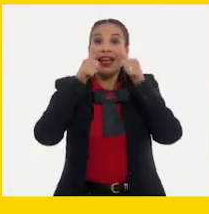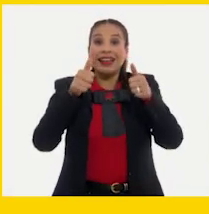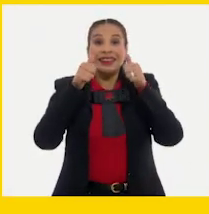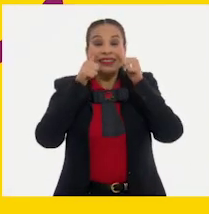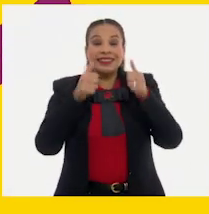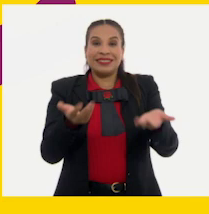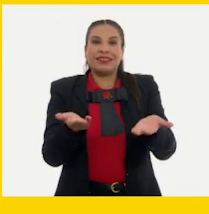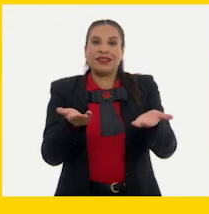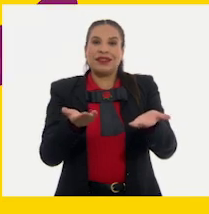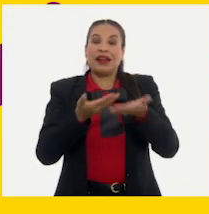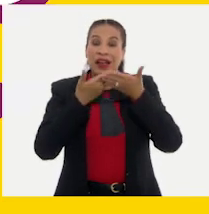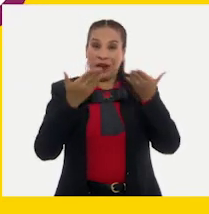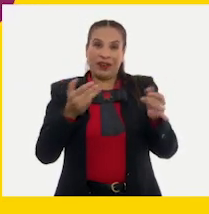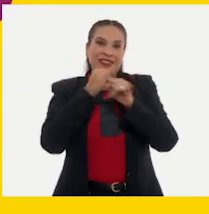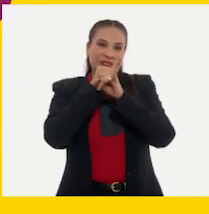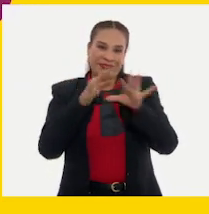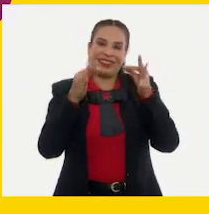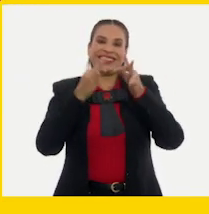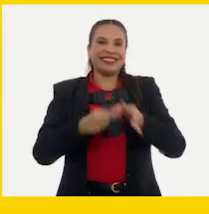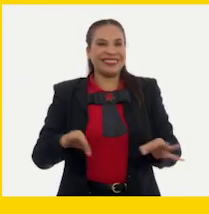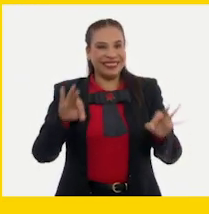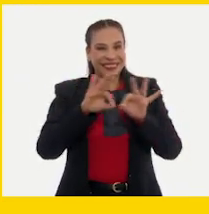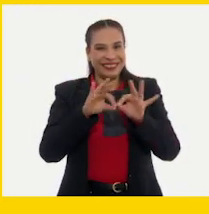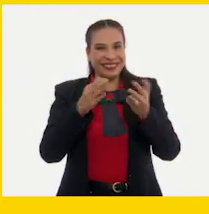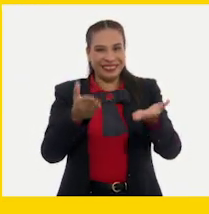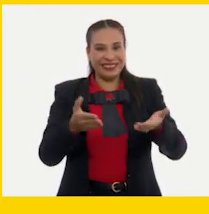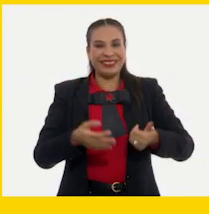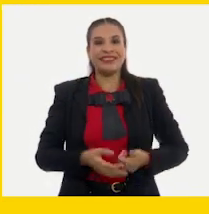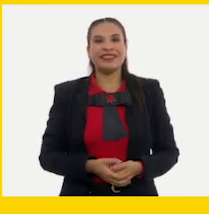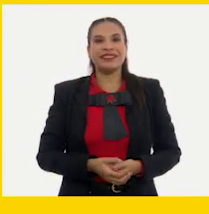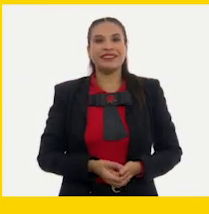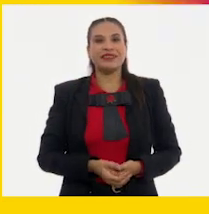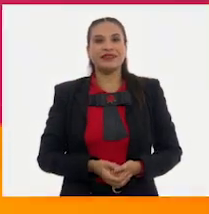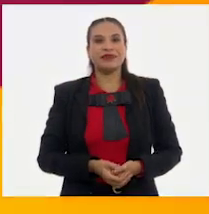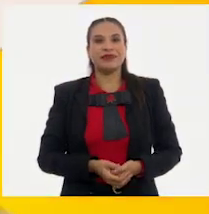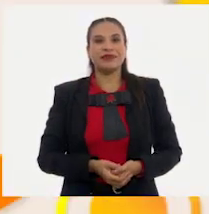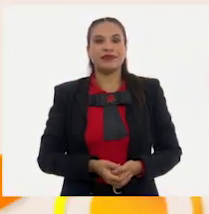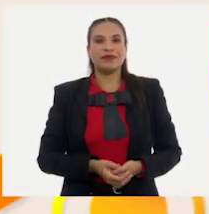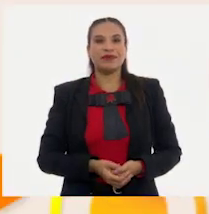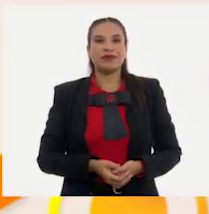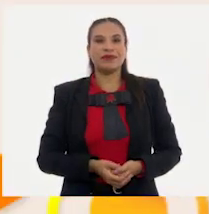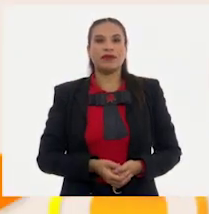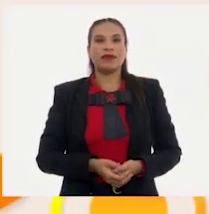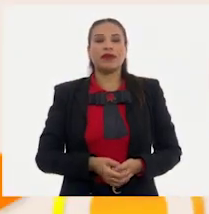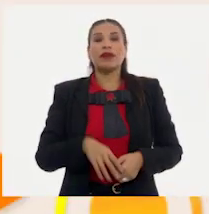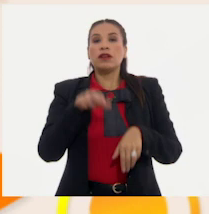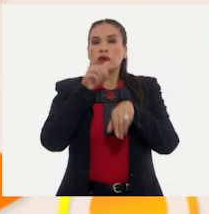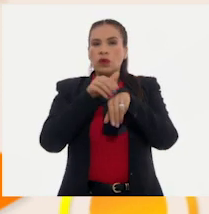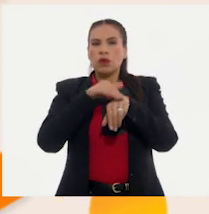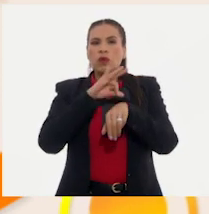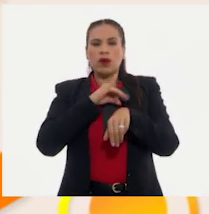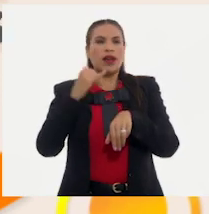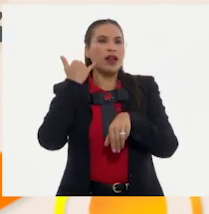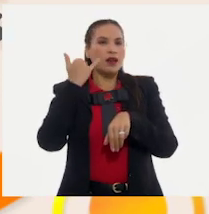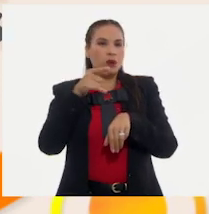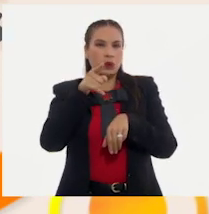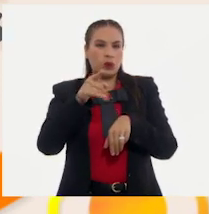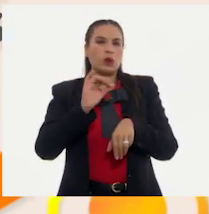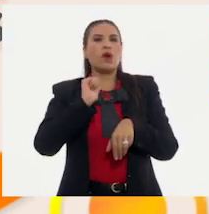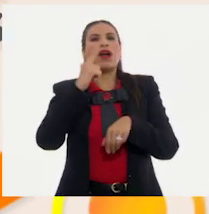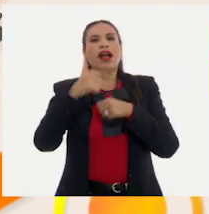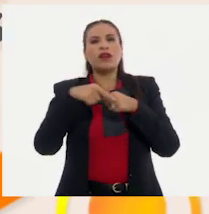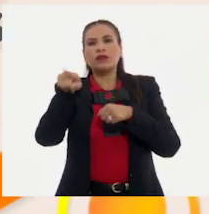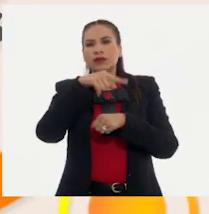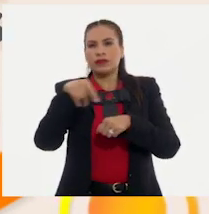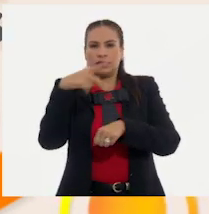¡Atención! ¡Atención! A continuación, información importante. A este número puedes llamar cuando tú o